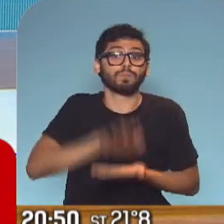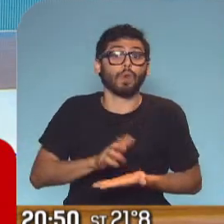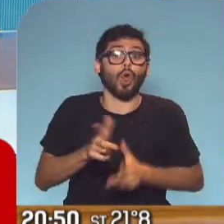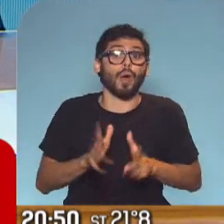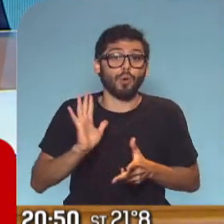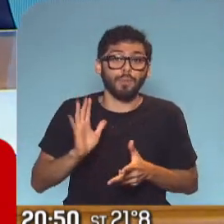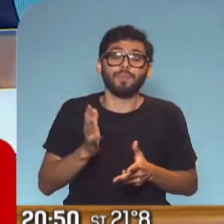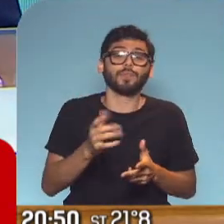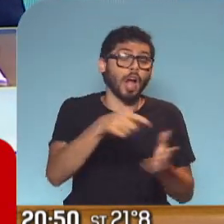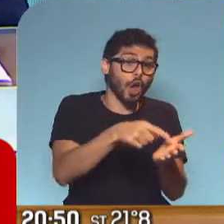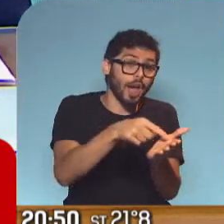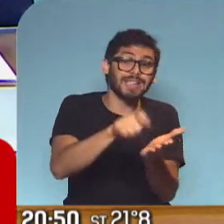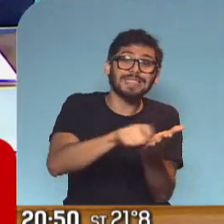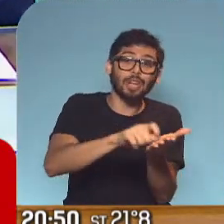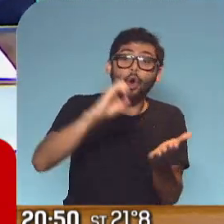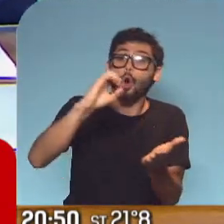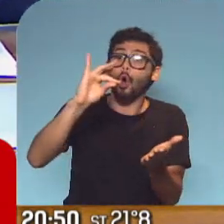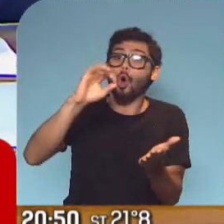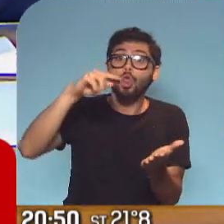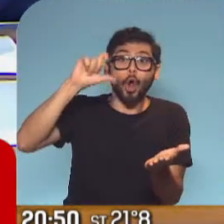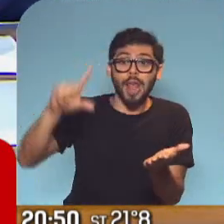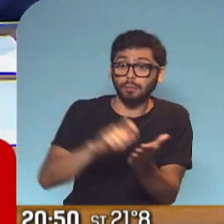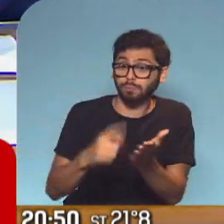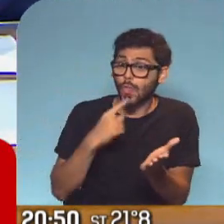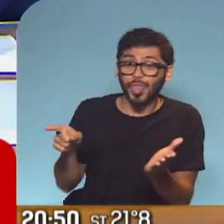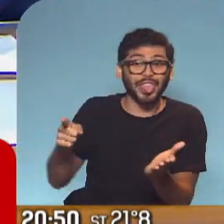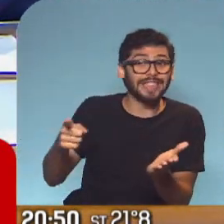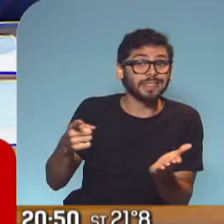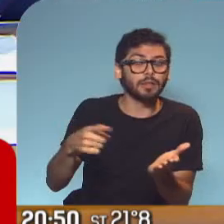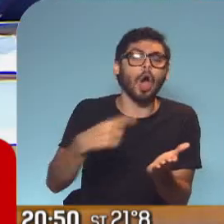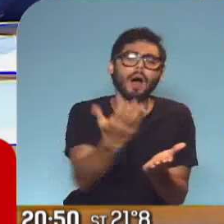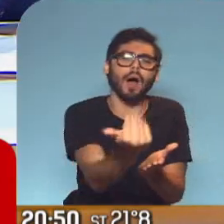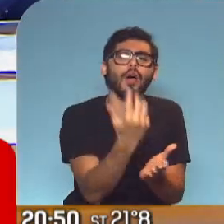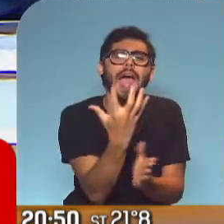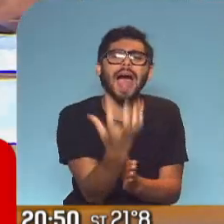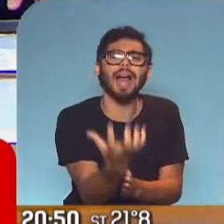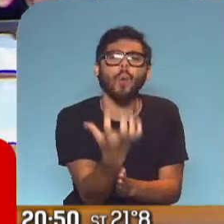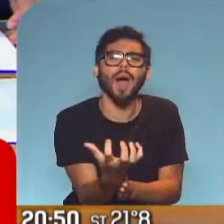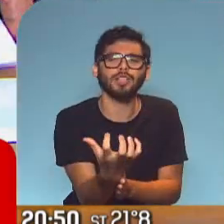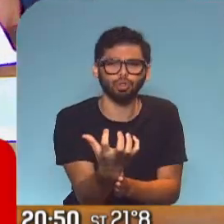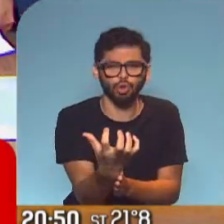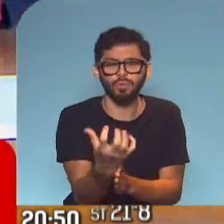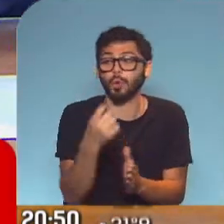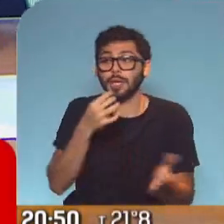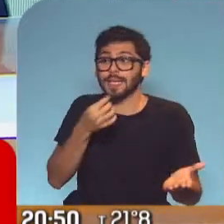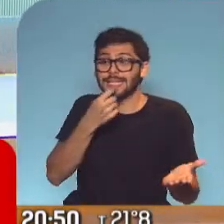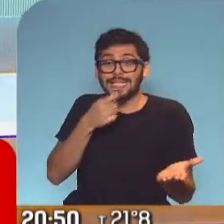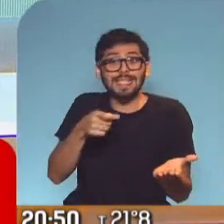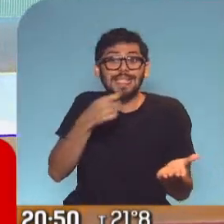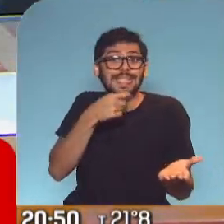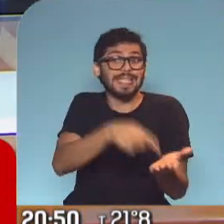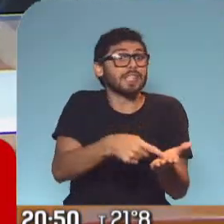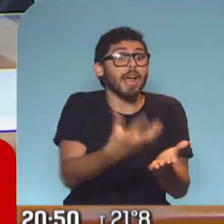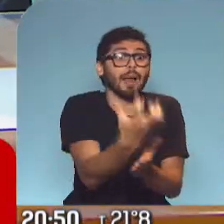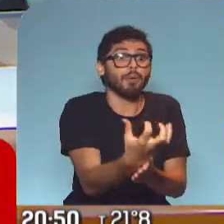las grabaciones, habrá que chequear esa información porque pudo haber cometido el delito de falso testimonio. Es muy complejo, la causa